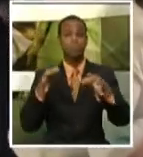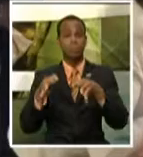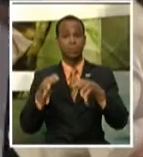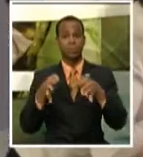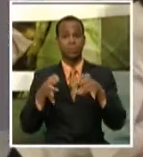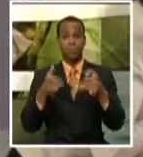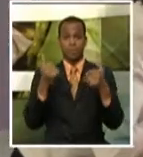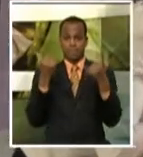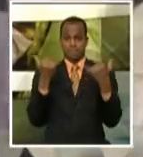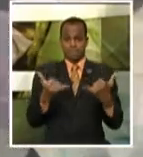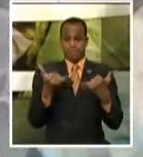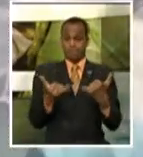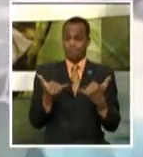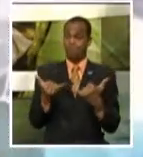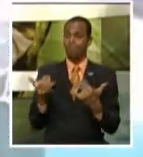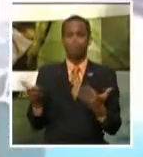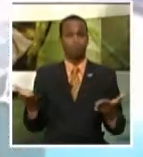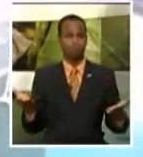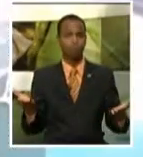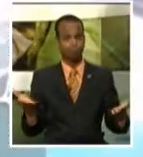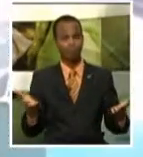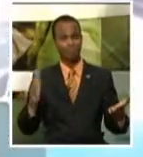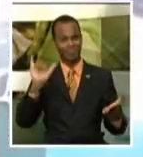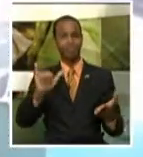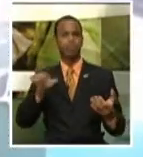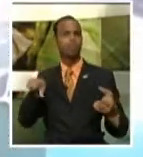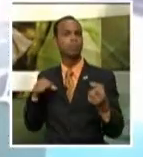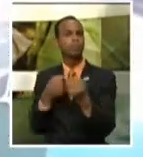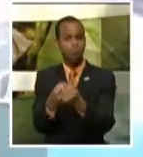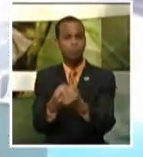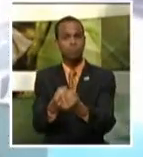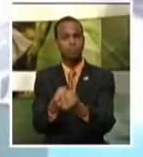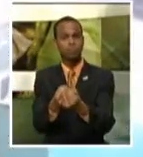Y lo que estamos haciendo es eso, apoyar